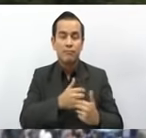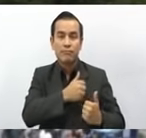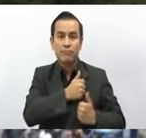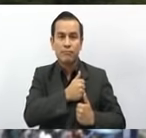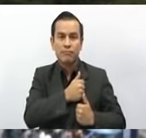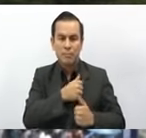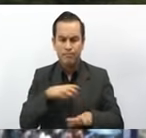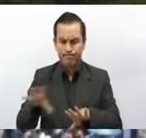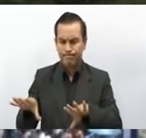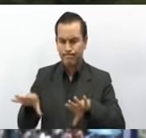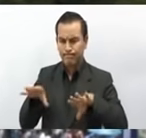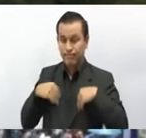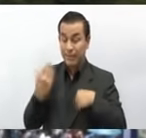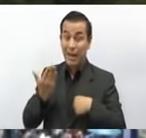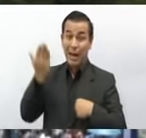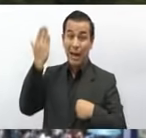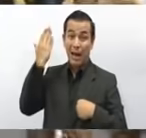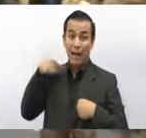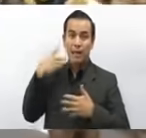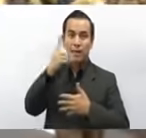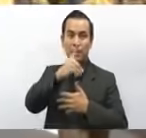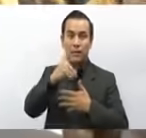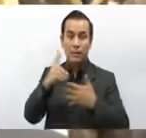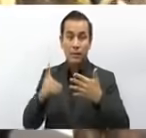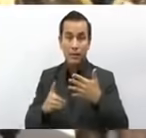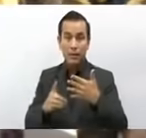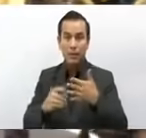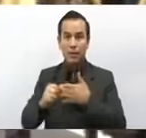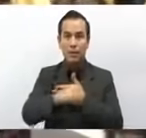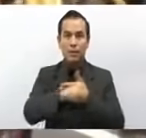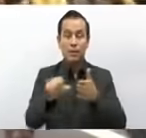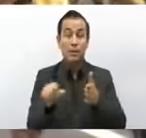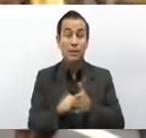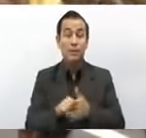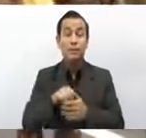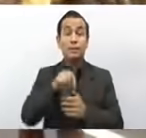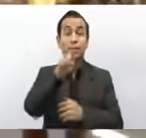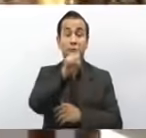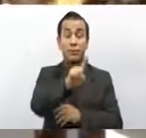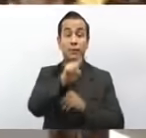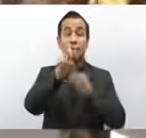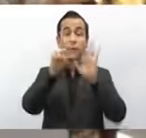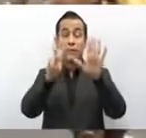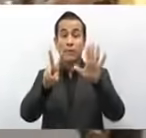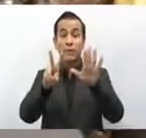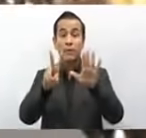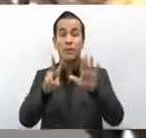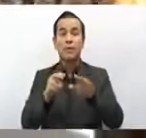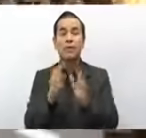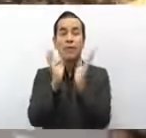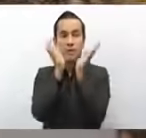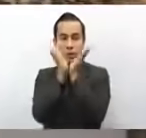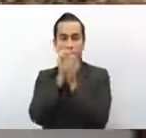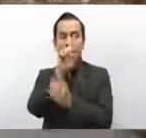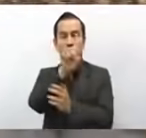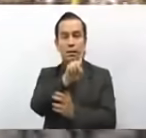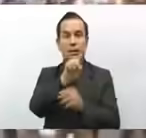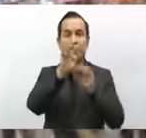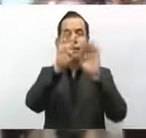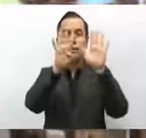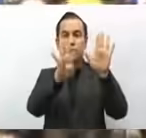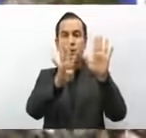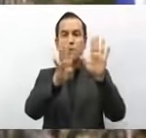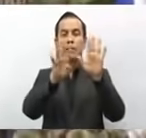Fue adoptada por decreto legislativo el 17 de mayo de 1912, publicado en el Diario Oficial